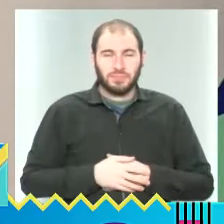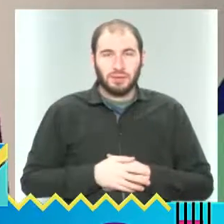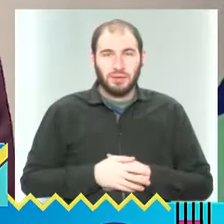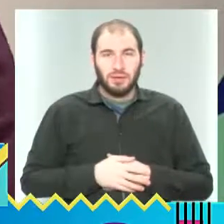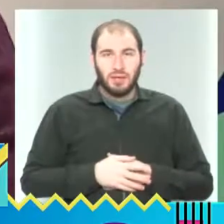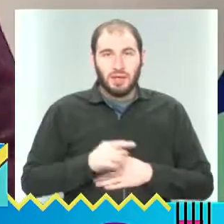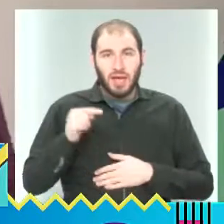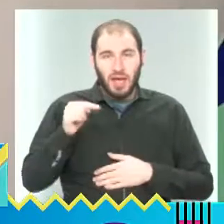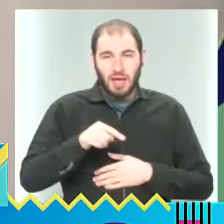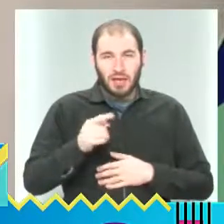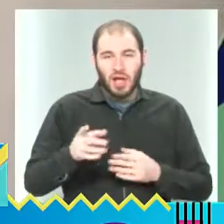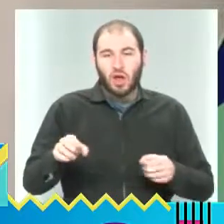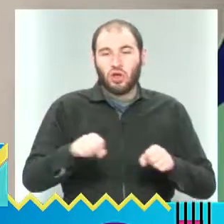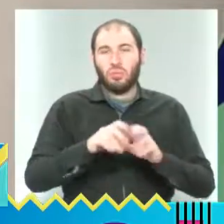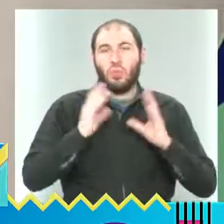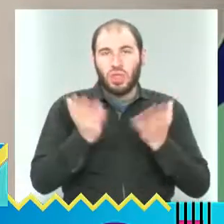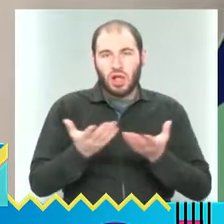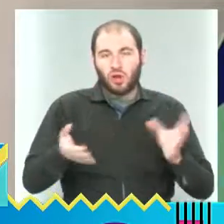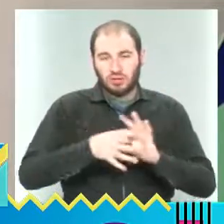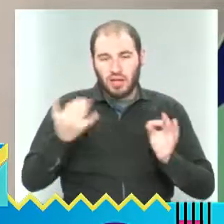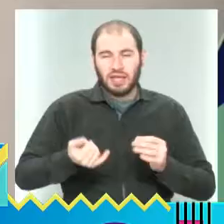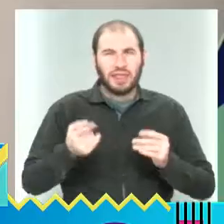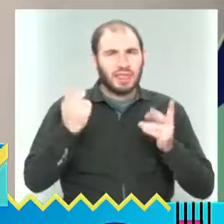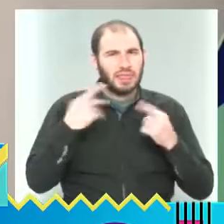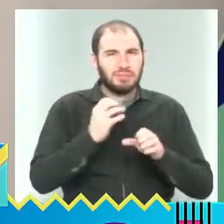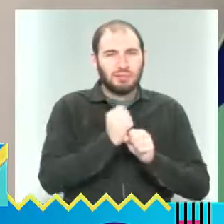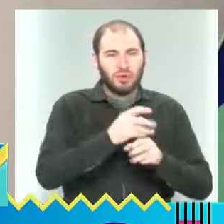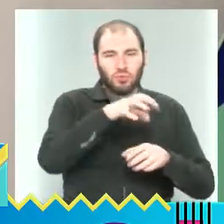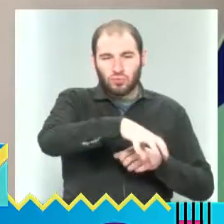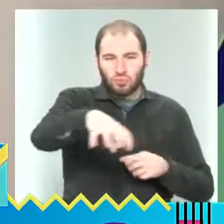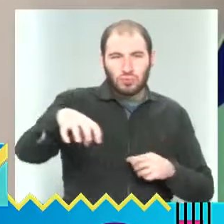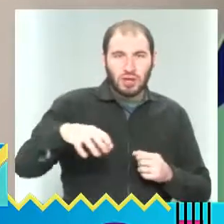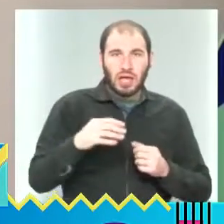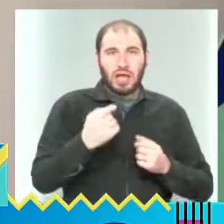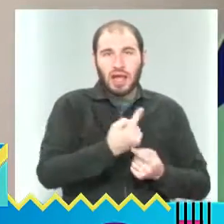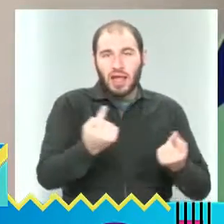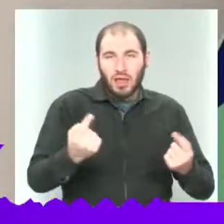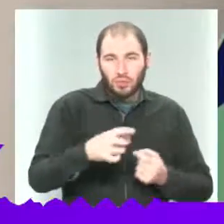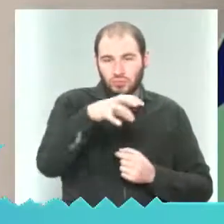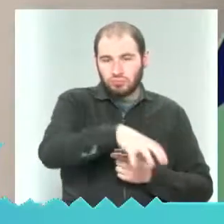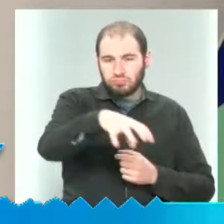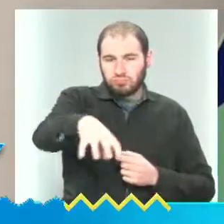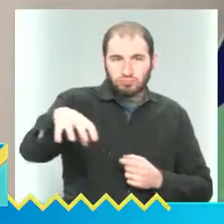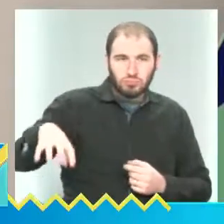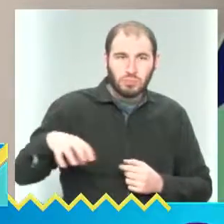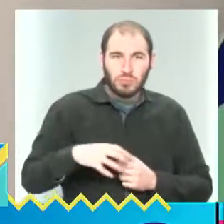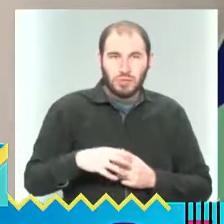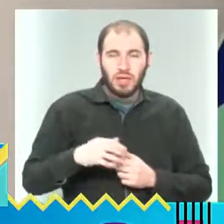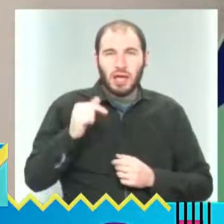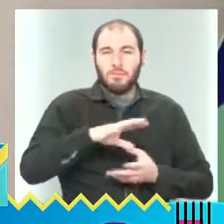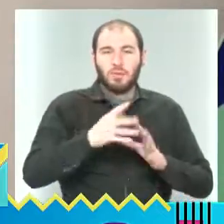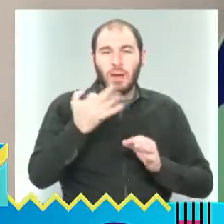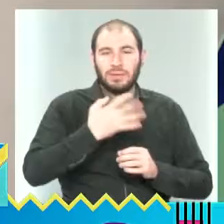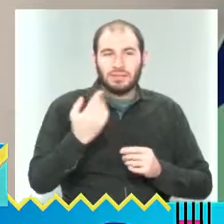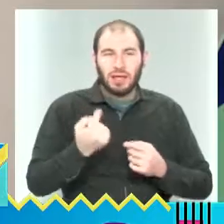que si bien existe esa conexión global, hay que trabajar mucho en lo local. Cada local, cada situación local tiene